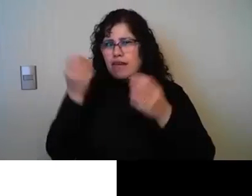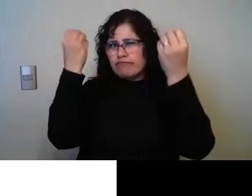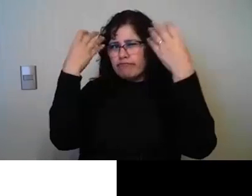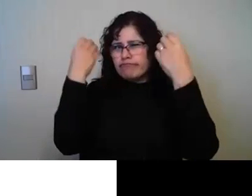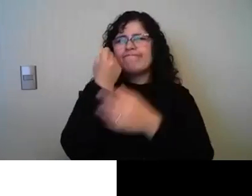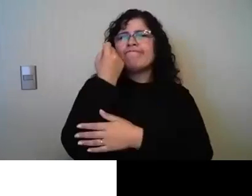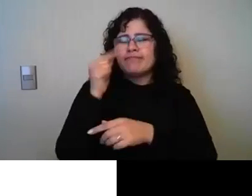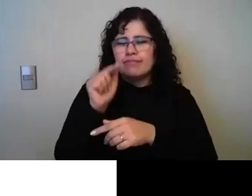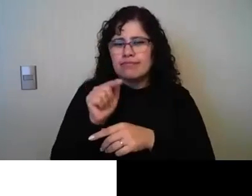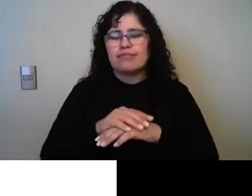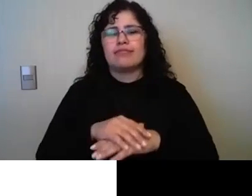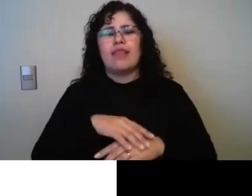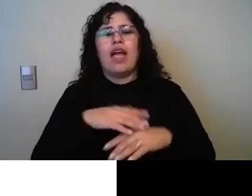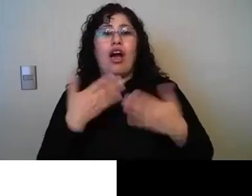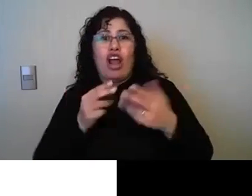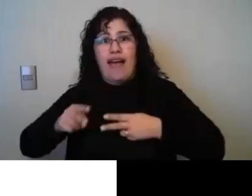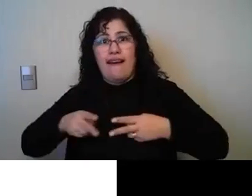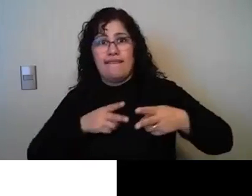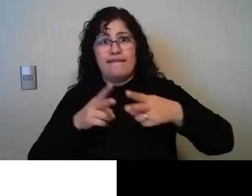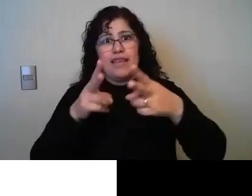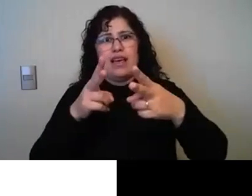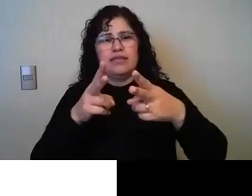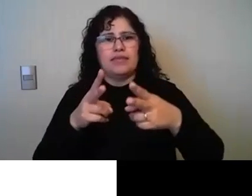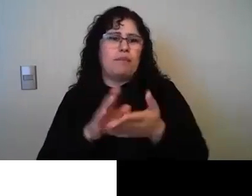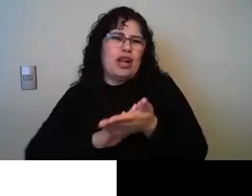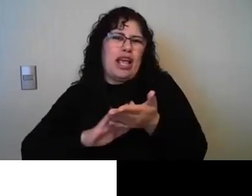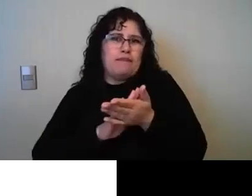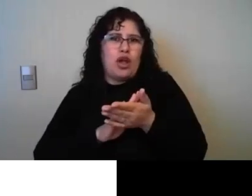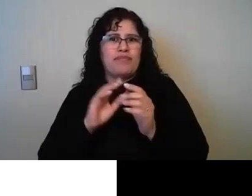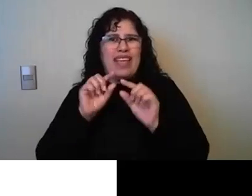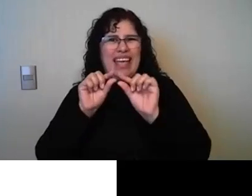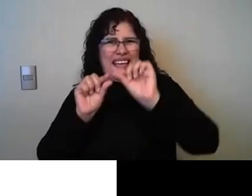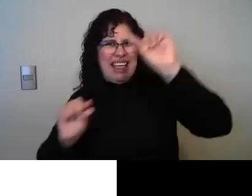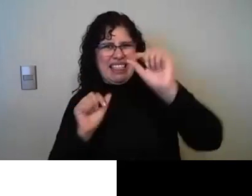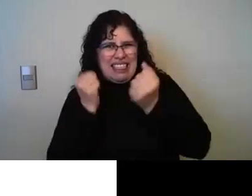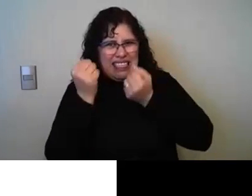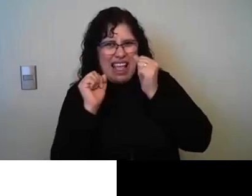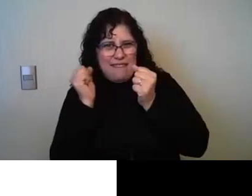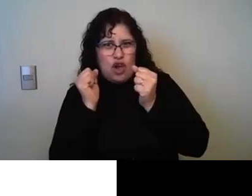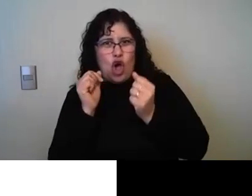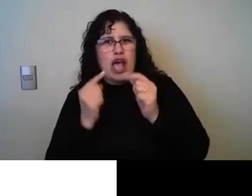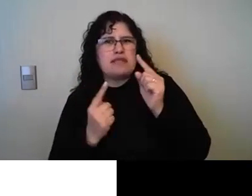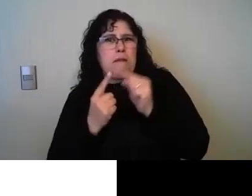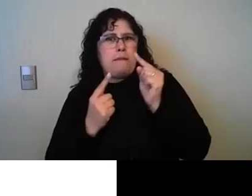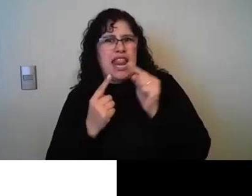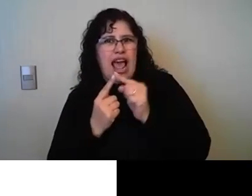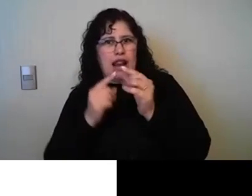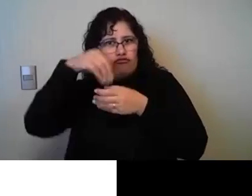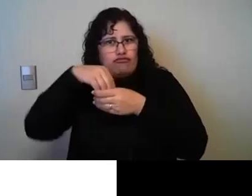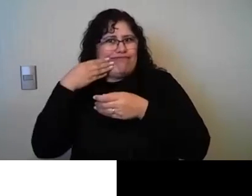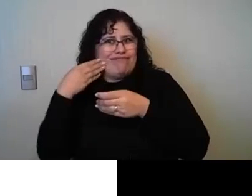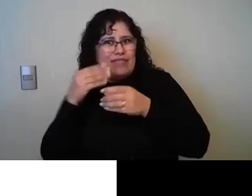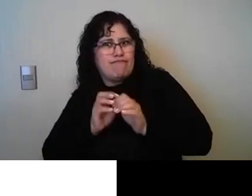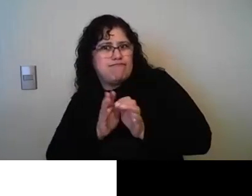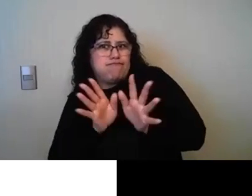Para la vía asociada a los nervios espinales, si quisiéramos en este esquema agregar lo que es de